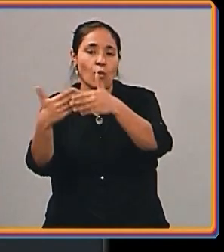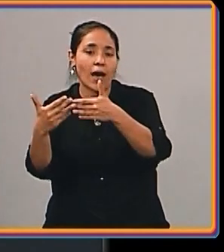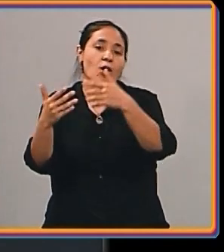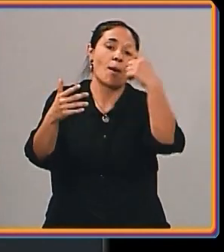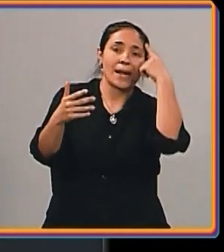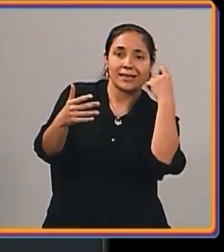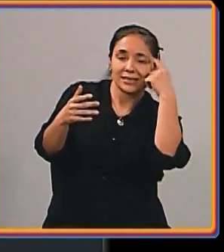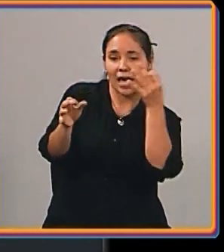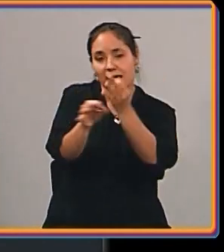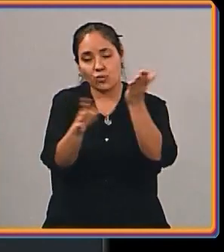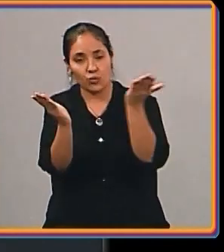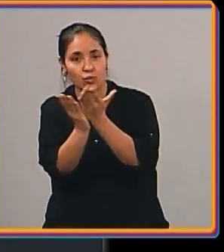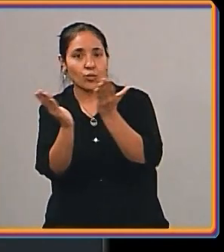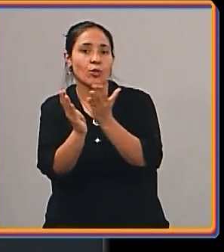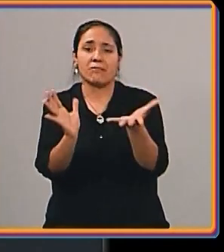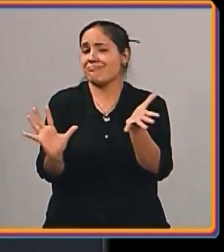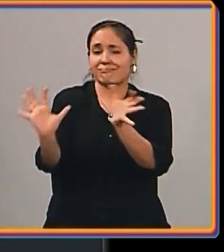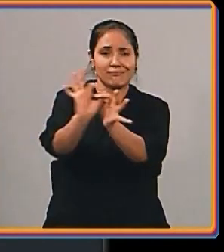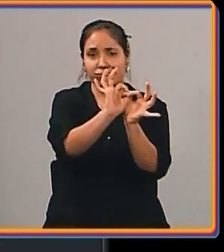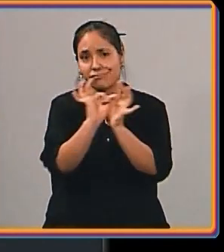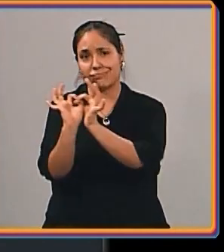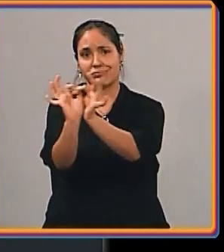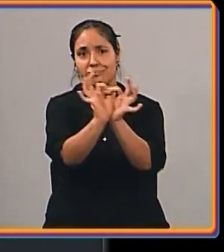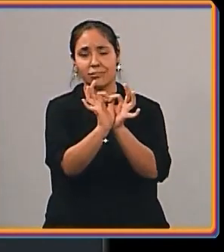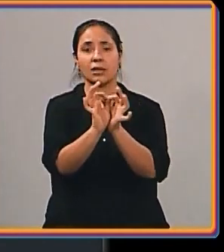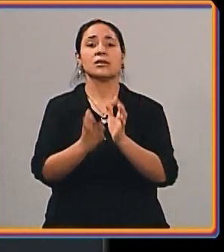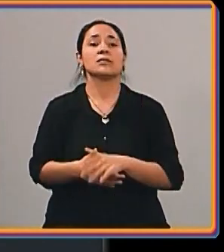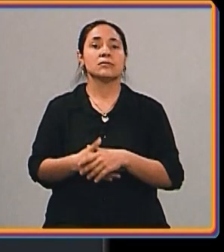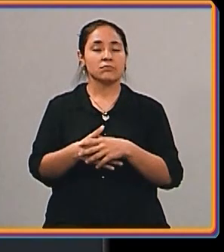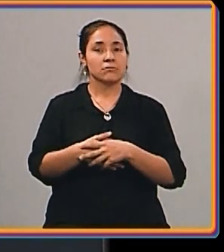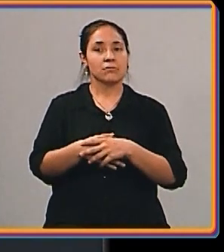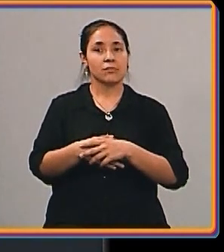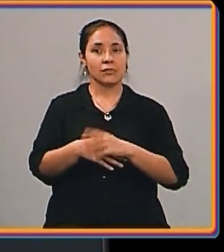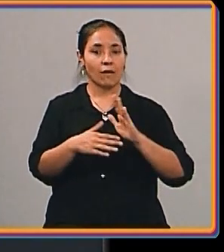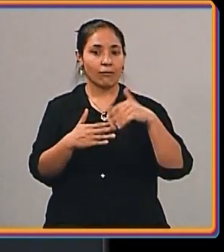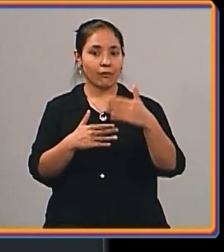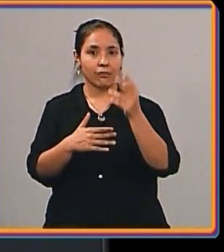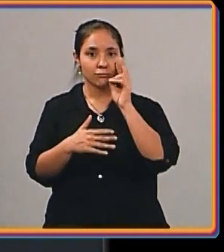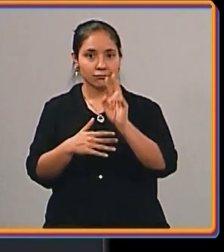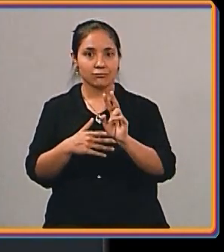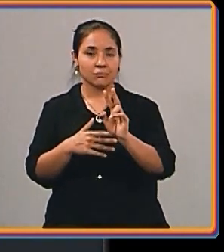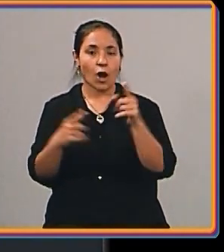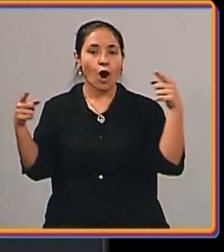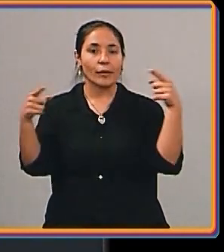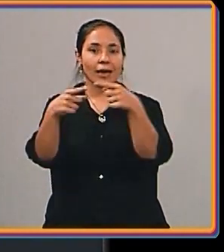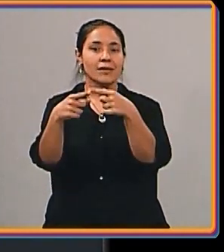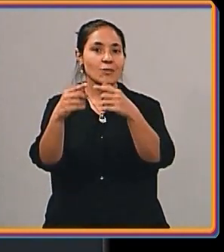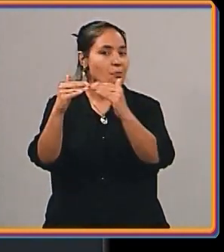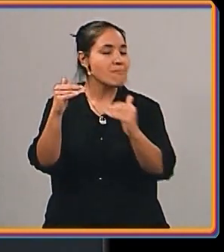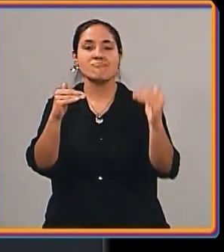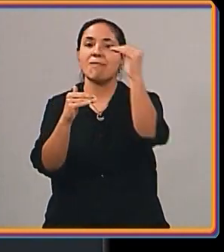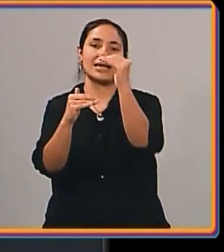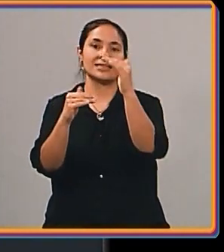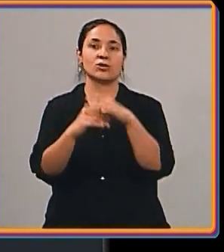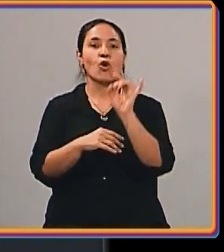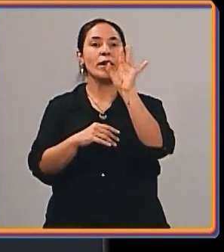lúdico, el juego, ¿no? Y el impacto que se observa es sustancialmente mayor que el